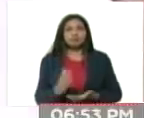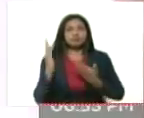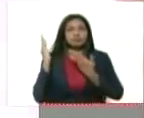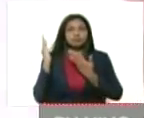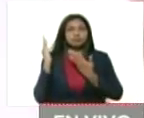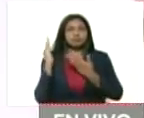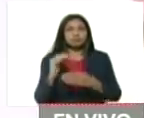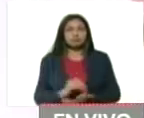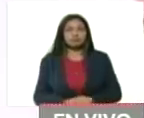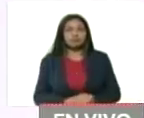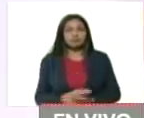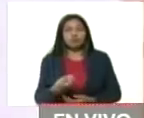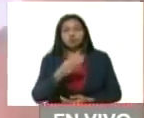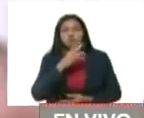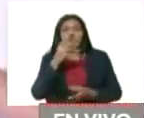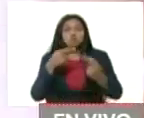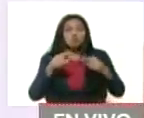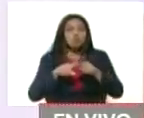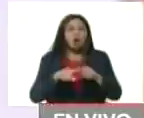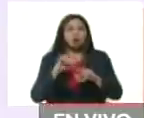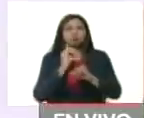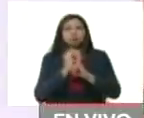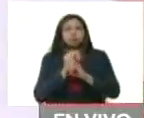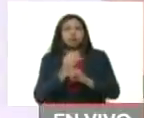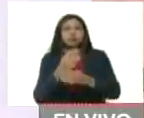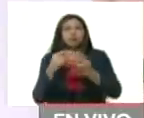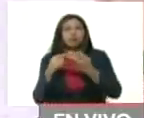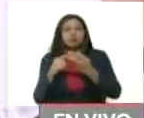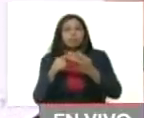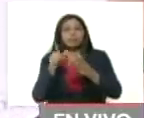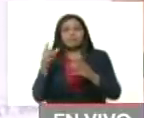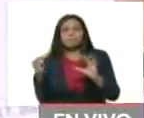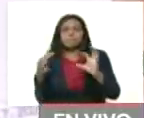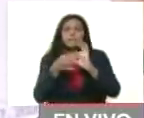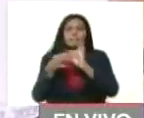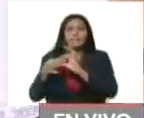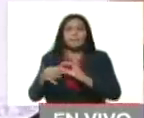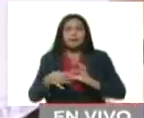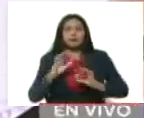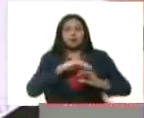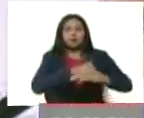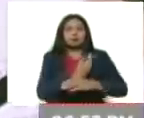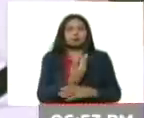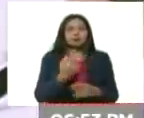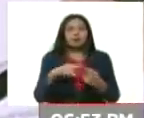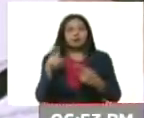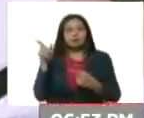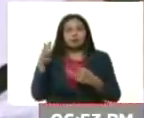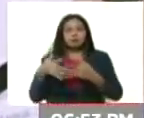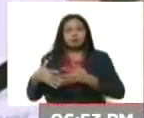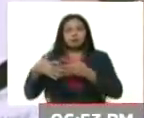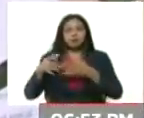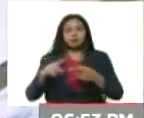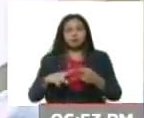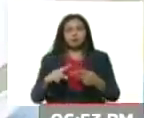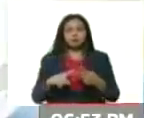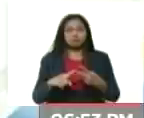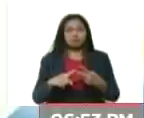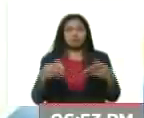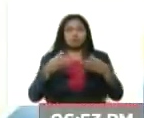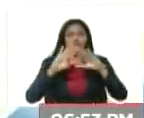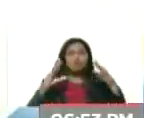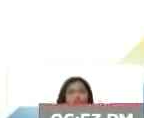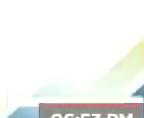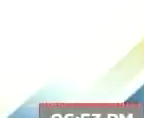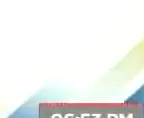Mundo en Datos, que además se nutre de otras páginas. Una página de la Universidad Johns Hopkins, de la Organización